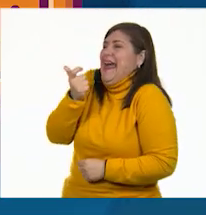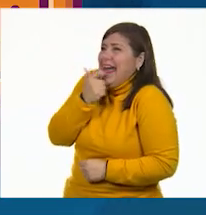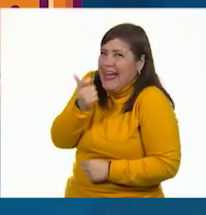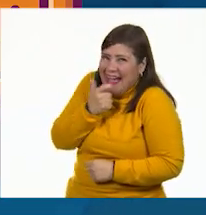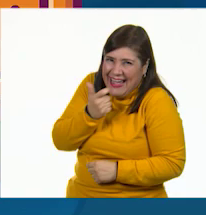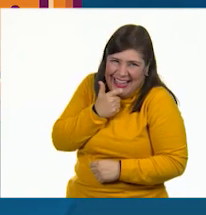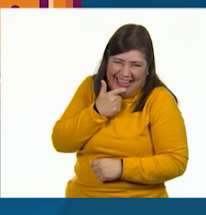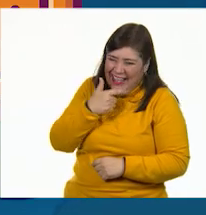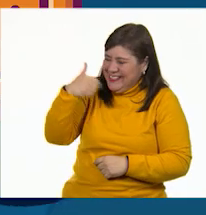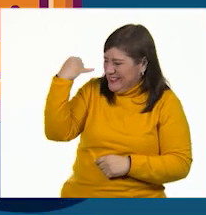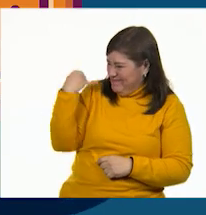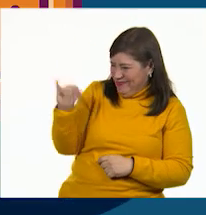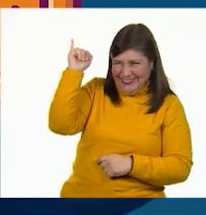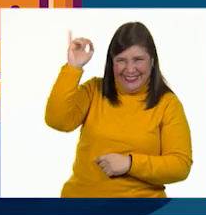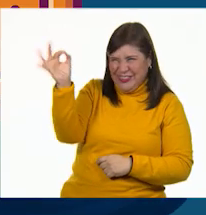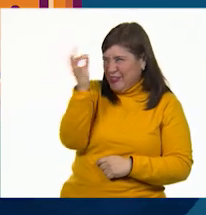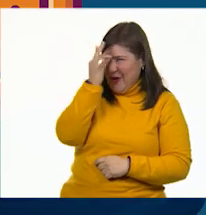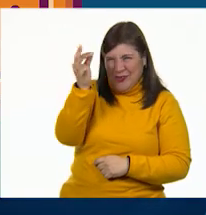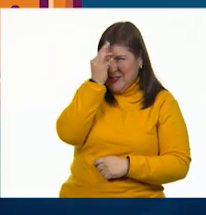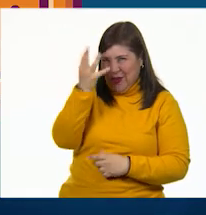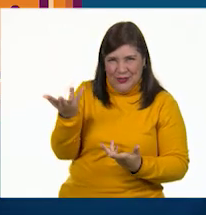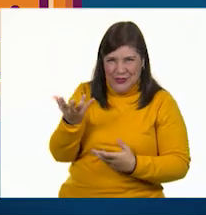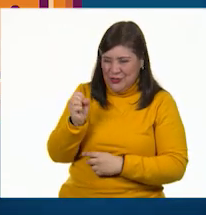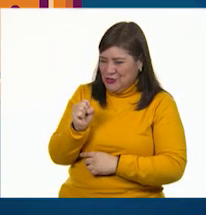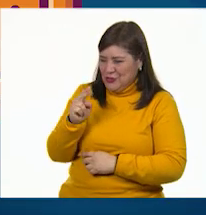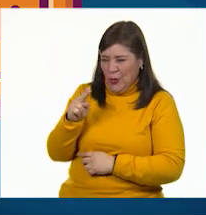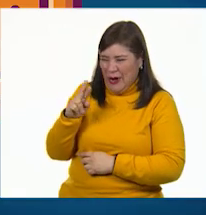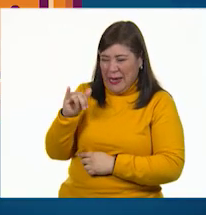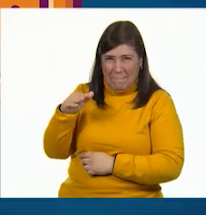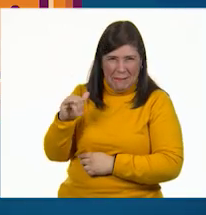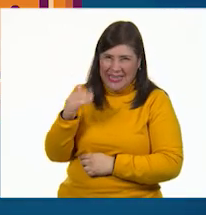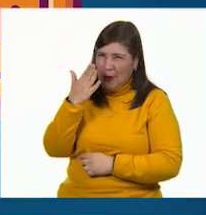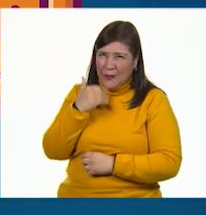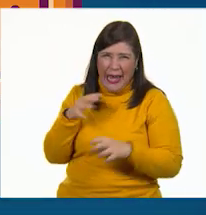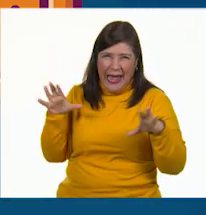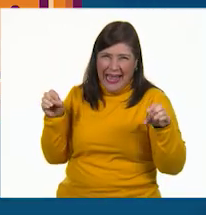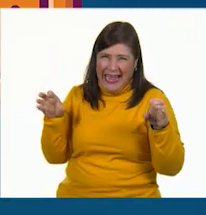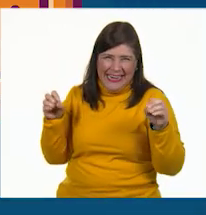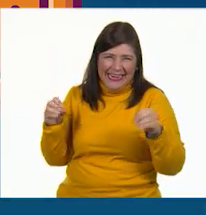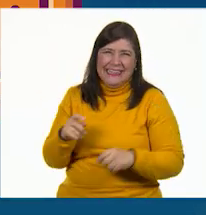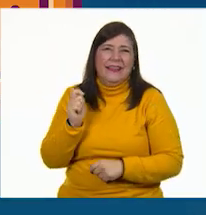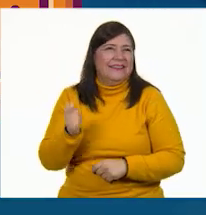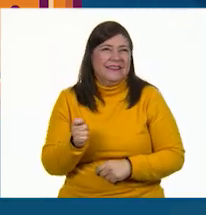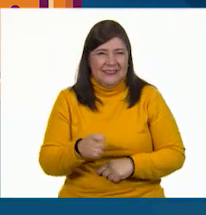¡Qué tonto! El tsurimi no tiene cangrejo.